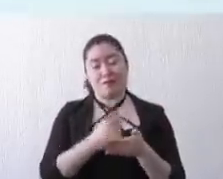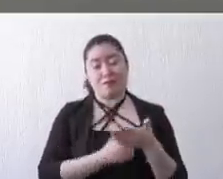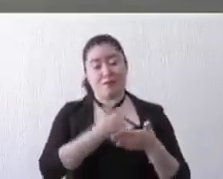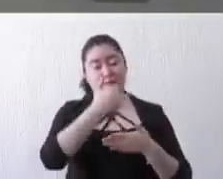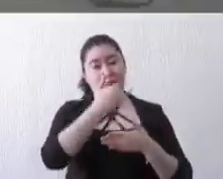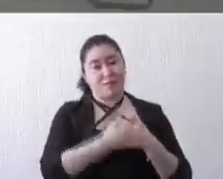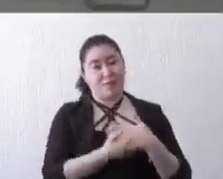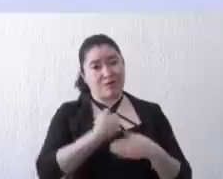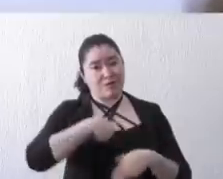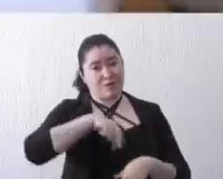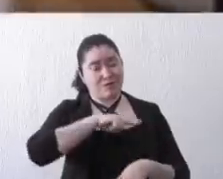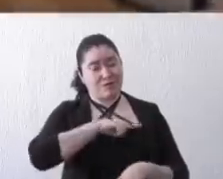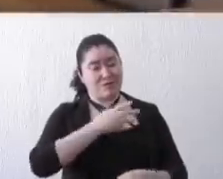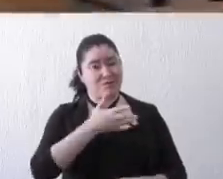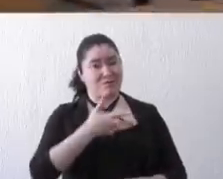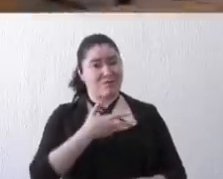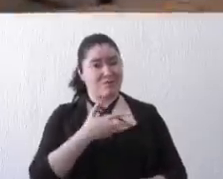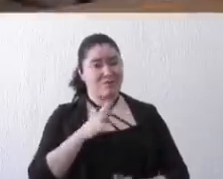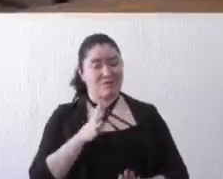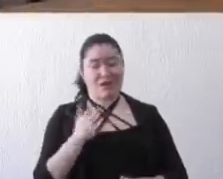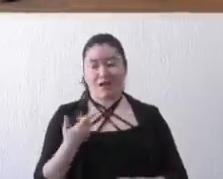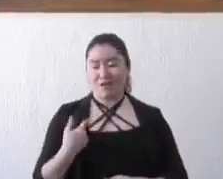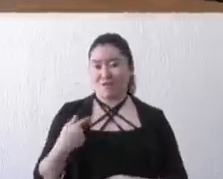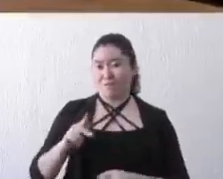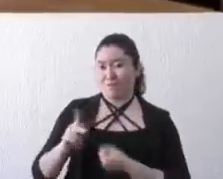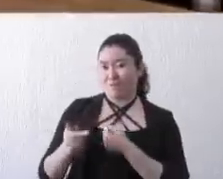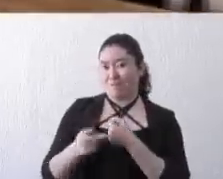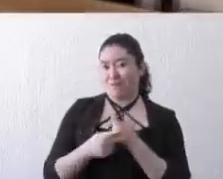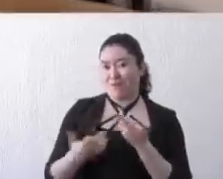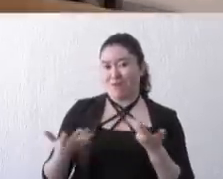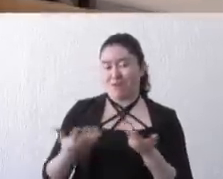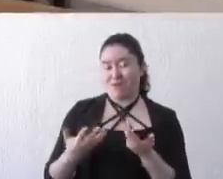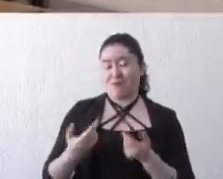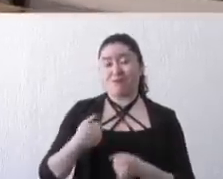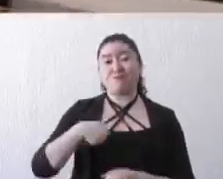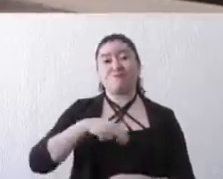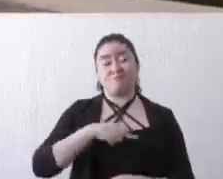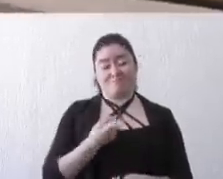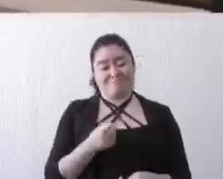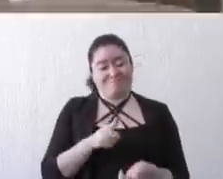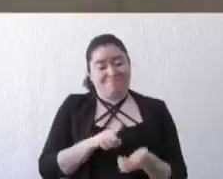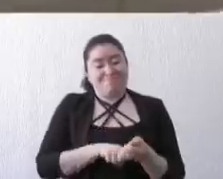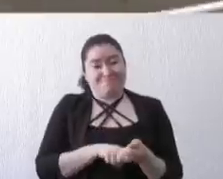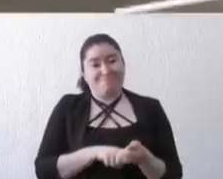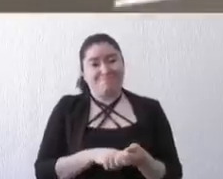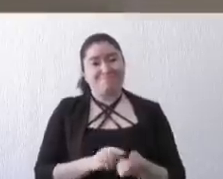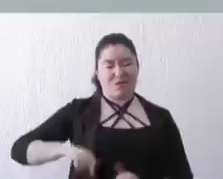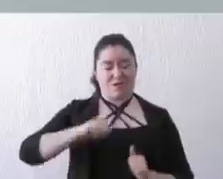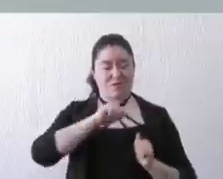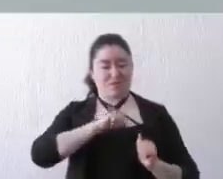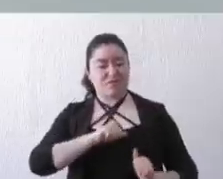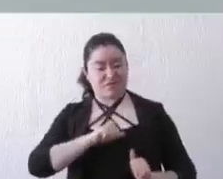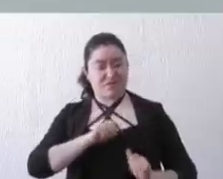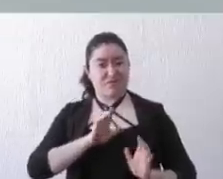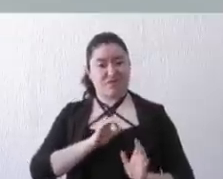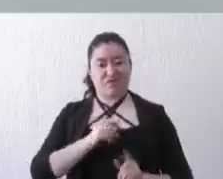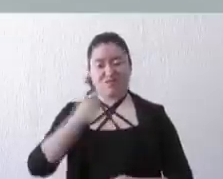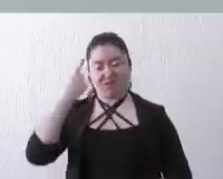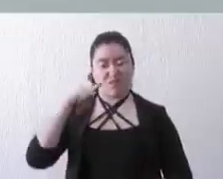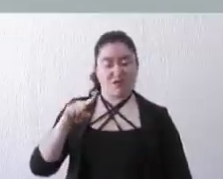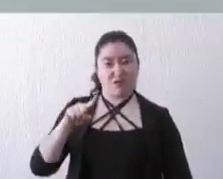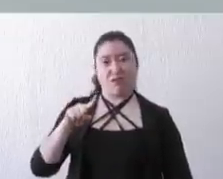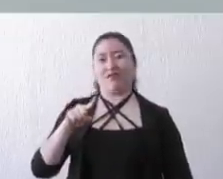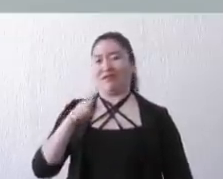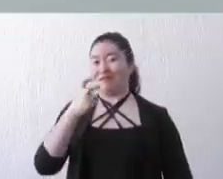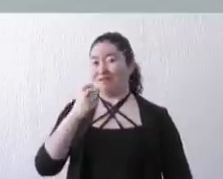que estamos construyendo desde el país del cual nos sentimos parte, en donde, y además,